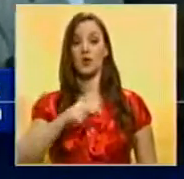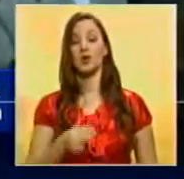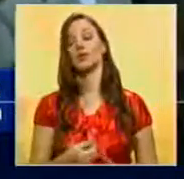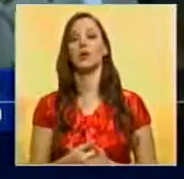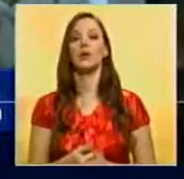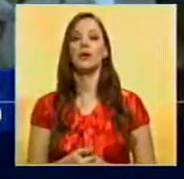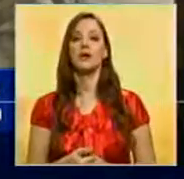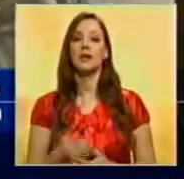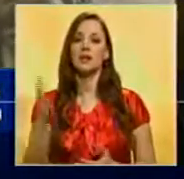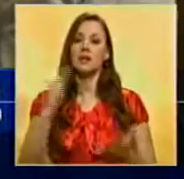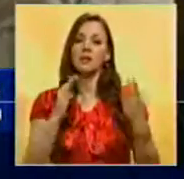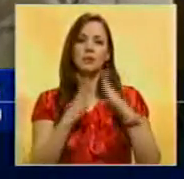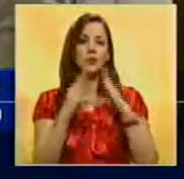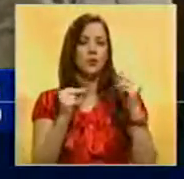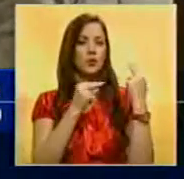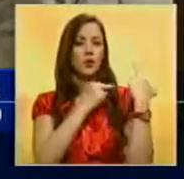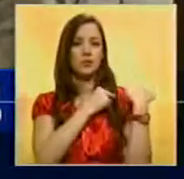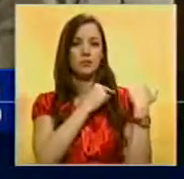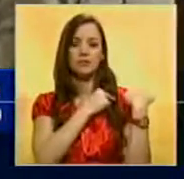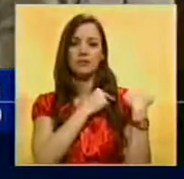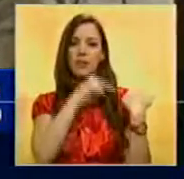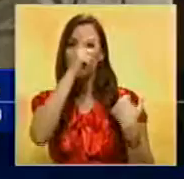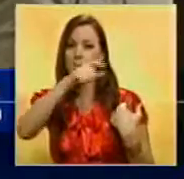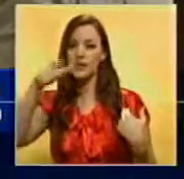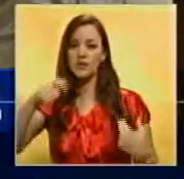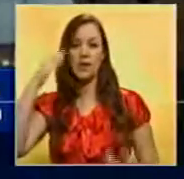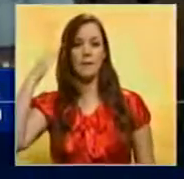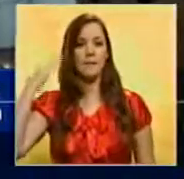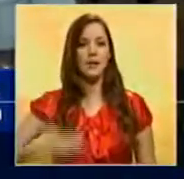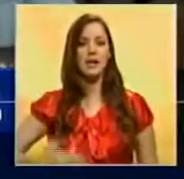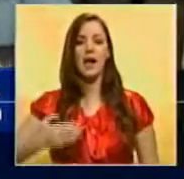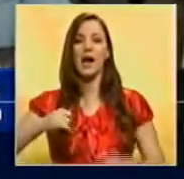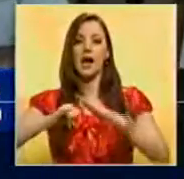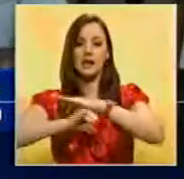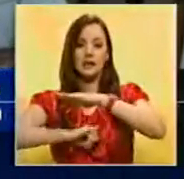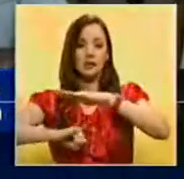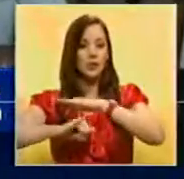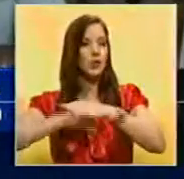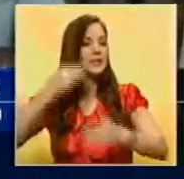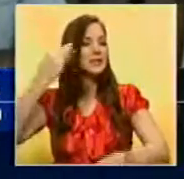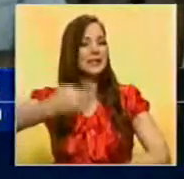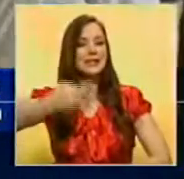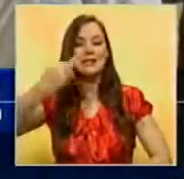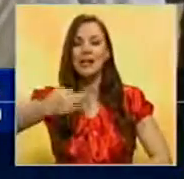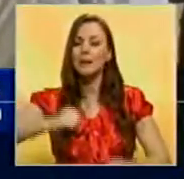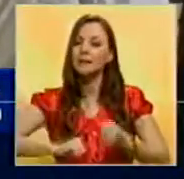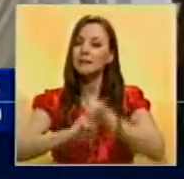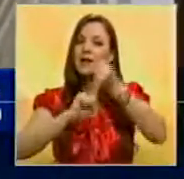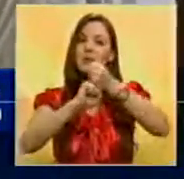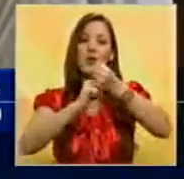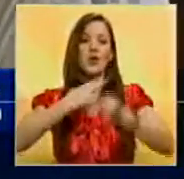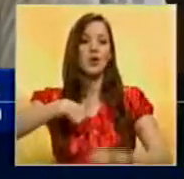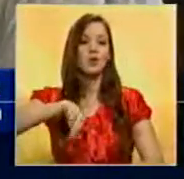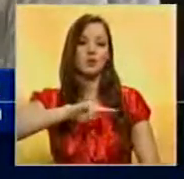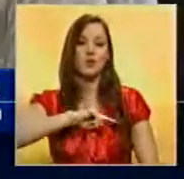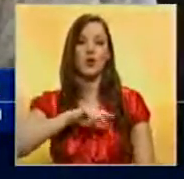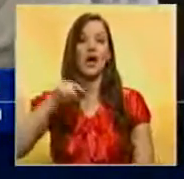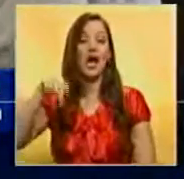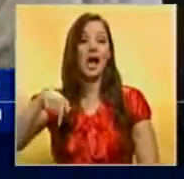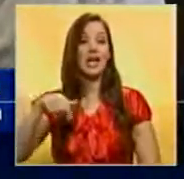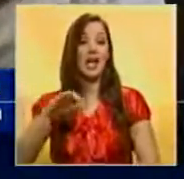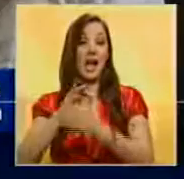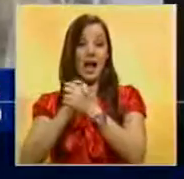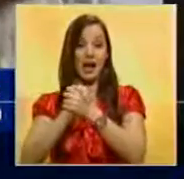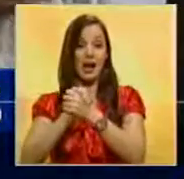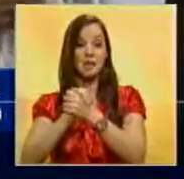las autoridades y personal militar y civil de nuestra institución que siempre nos ha apoyado de manera irrestricta. Dentro de estas personalidades tenemos acá al amigo